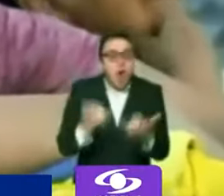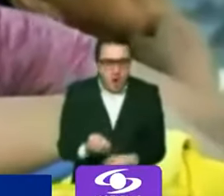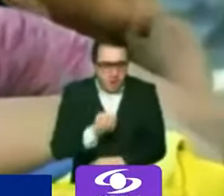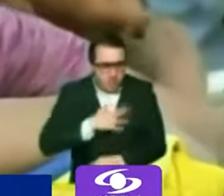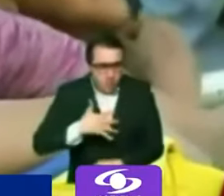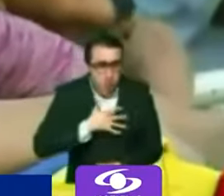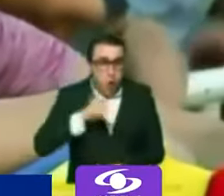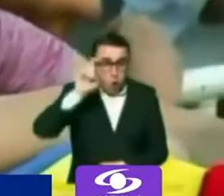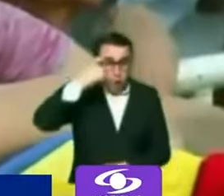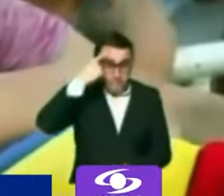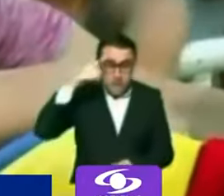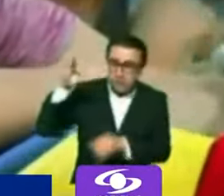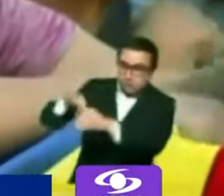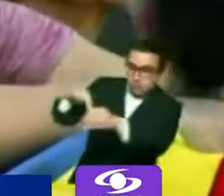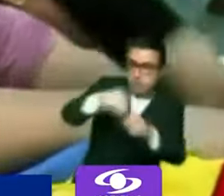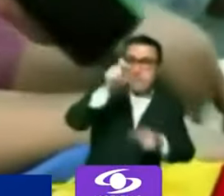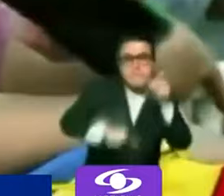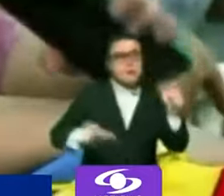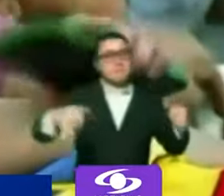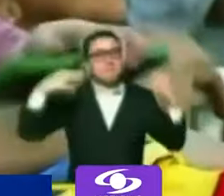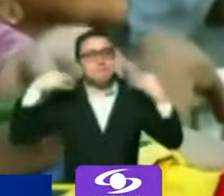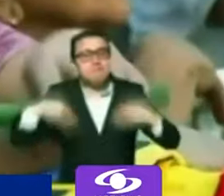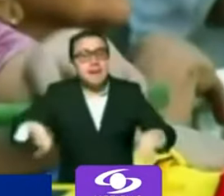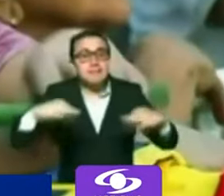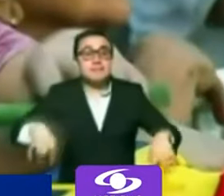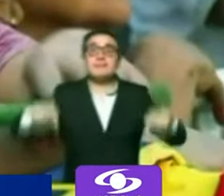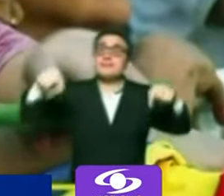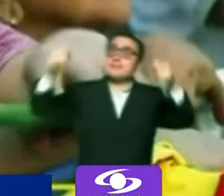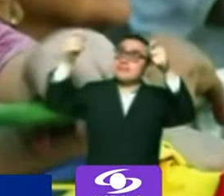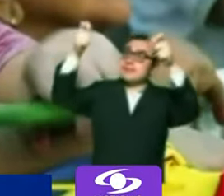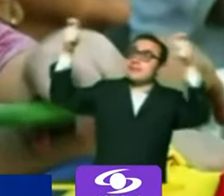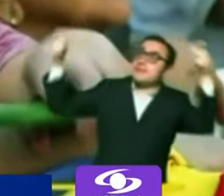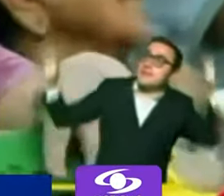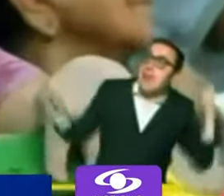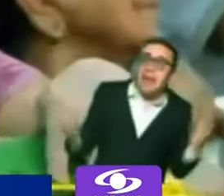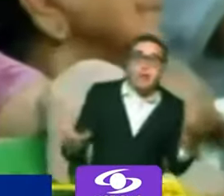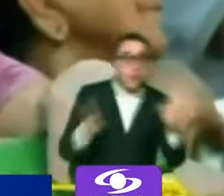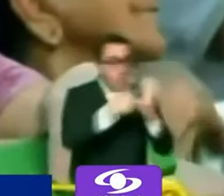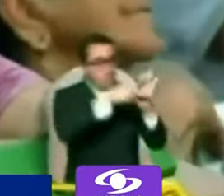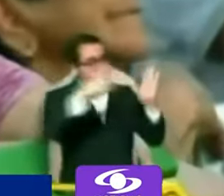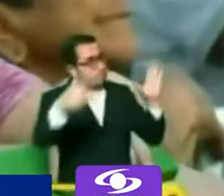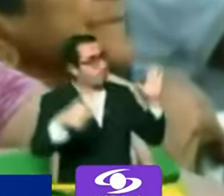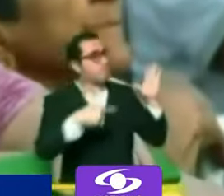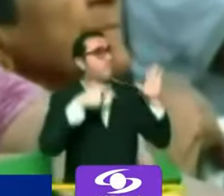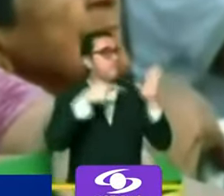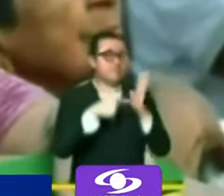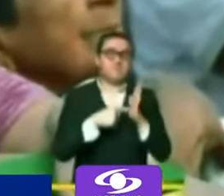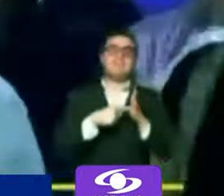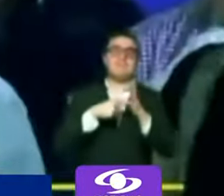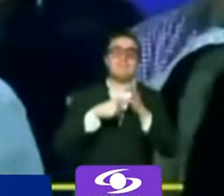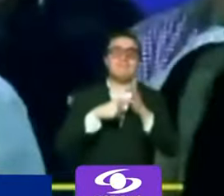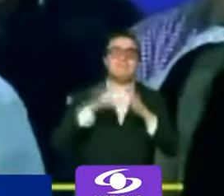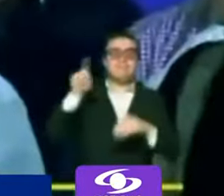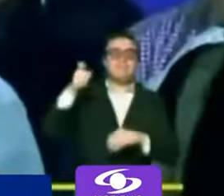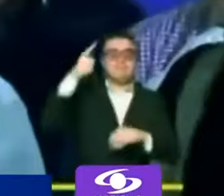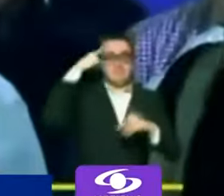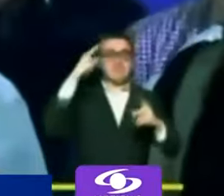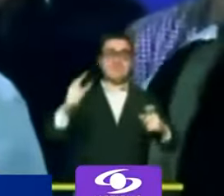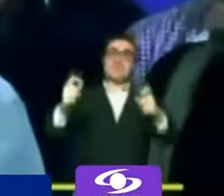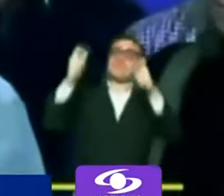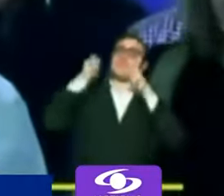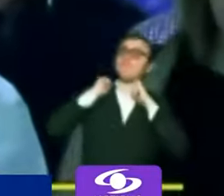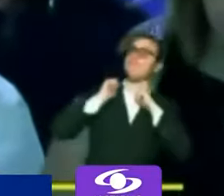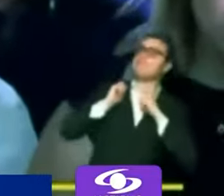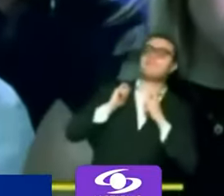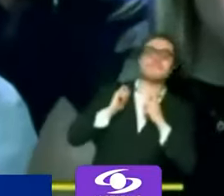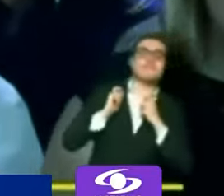electo popularmente en medio de este estado y bajo la Constitución de Colombia no puede